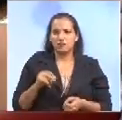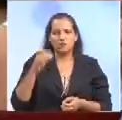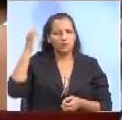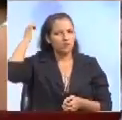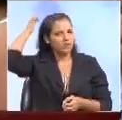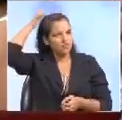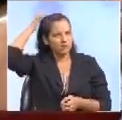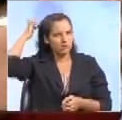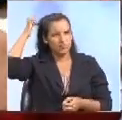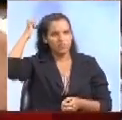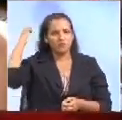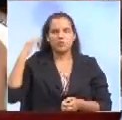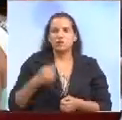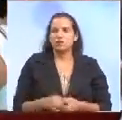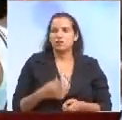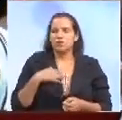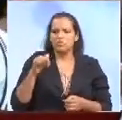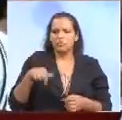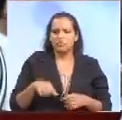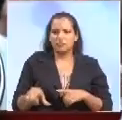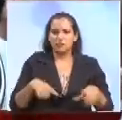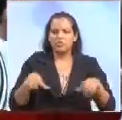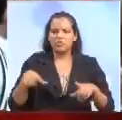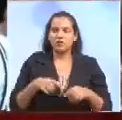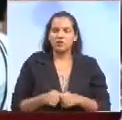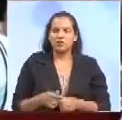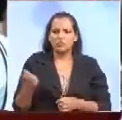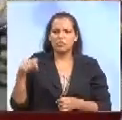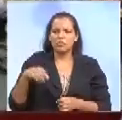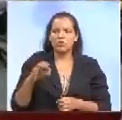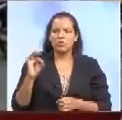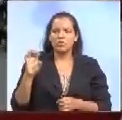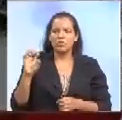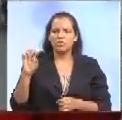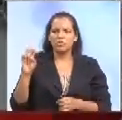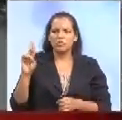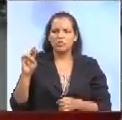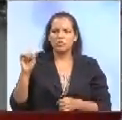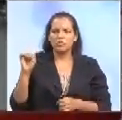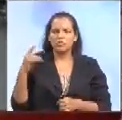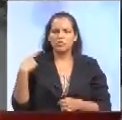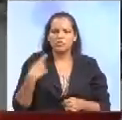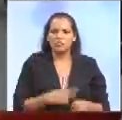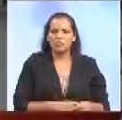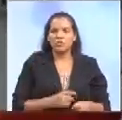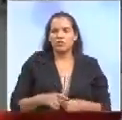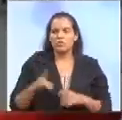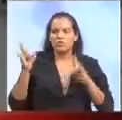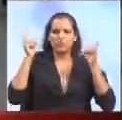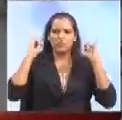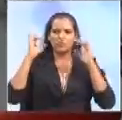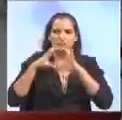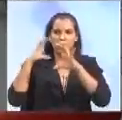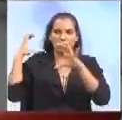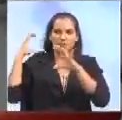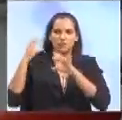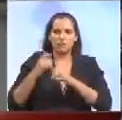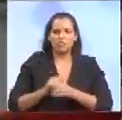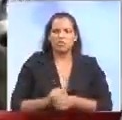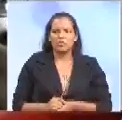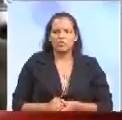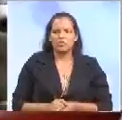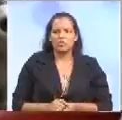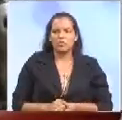de su cabeza. Hasta el lugar del accidente llegó Fernando Freire, presidente de la Cooperativa de Transporte Urbano